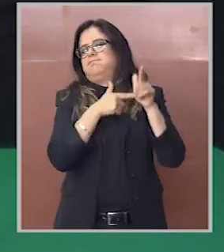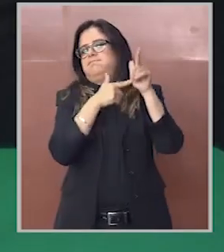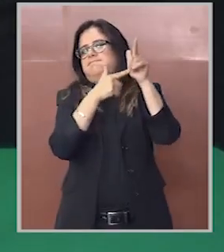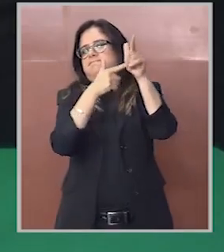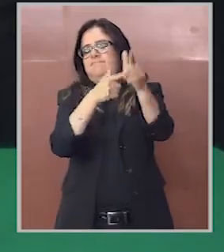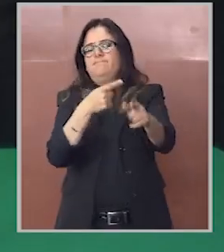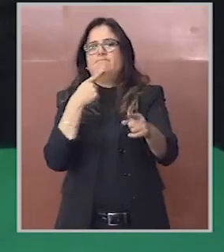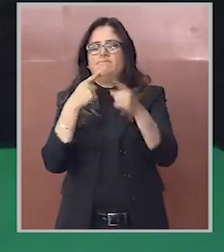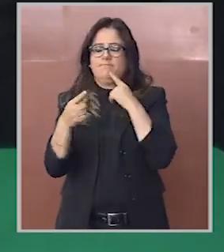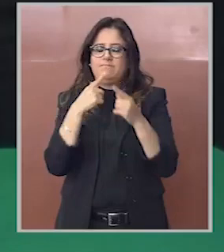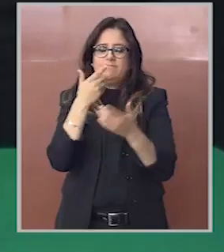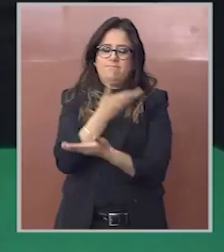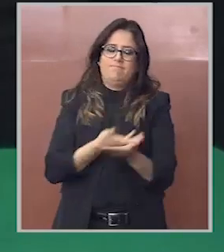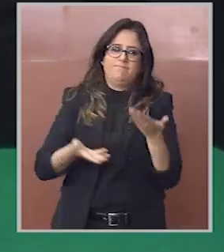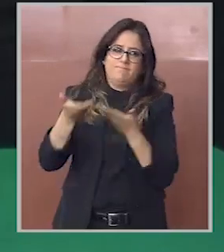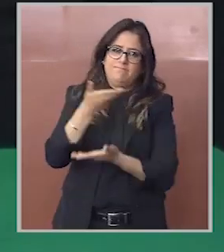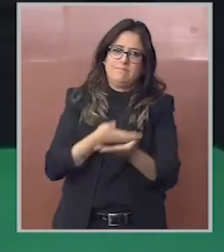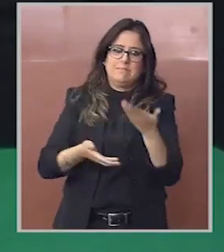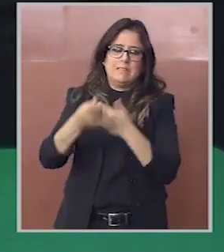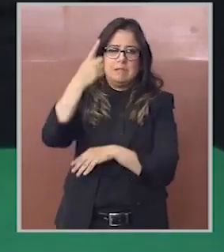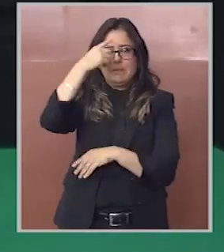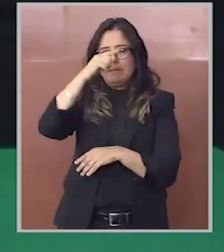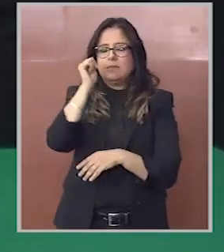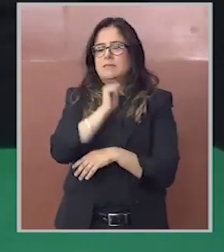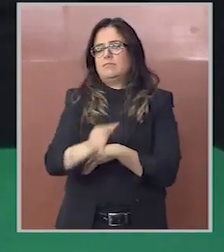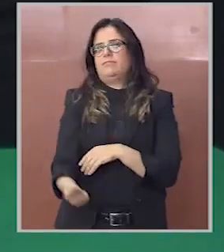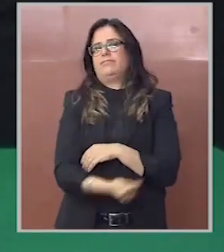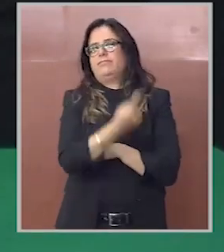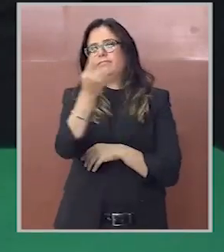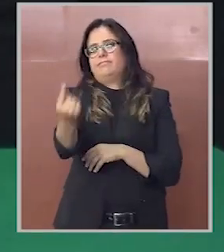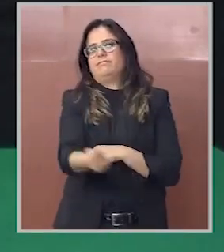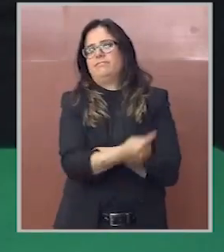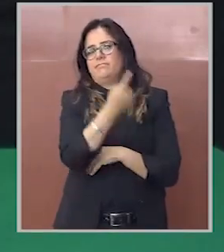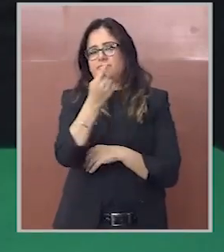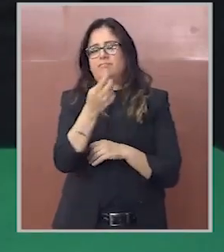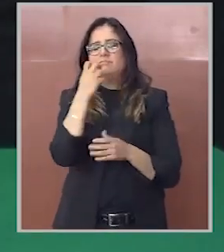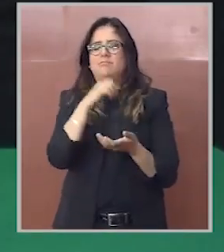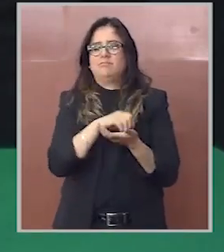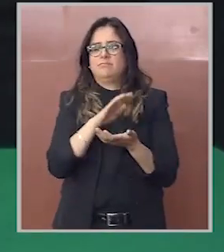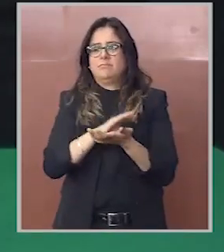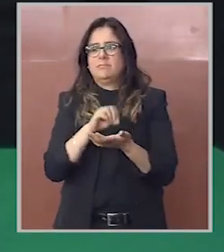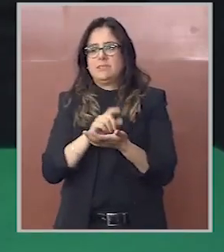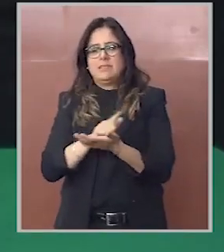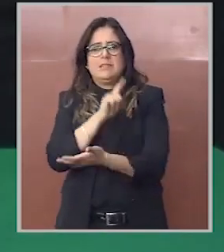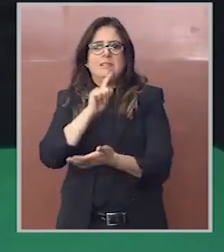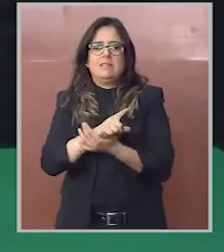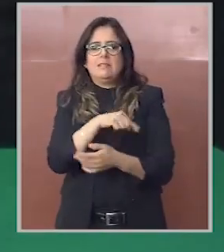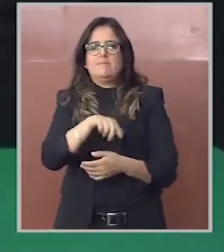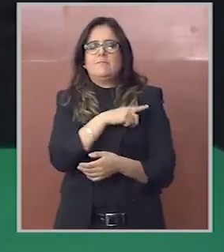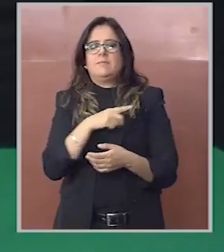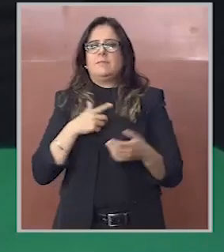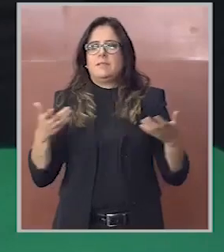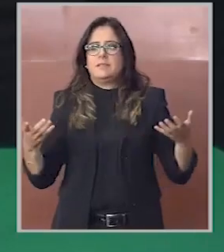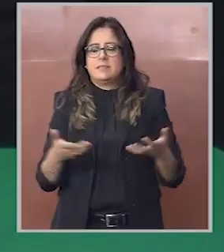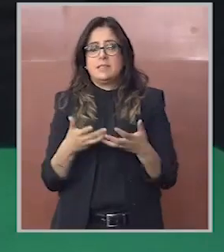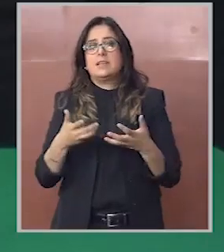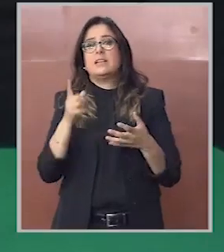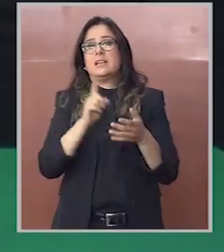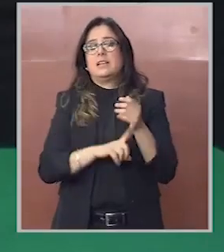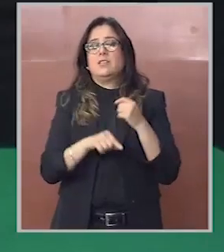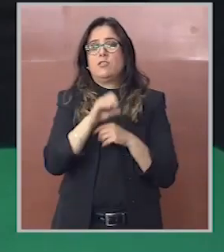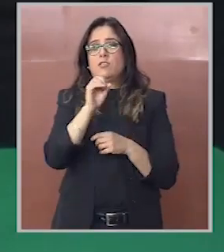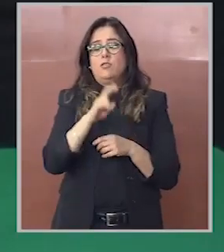iniciativas Y eso está muy bien y hay que hacerlo en en los órganos de Naciones Unidas se ha debatido mucho este